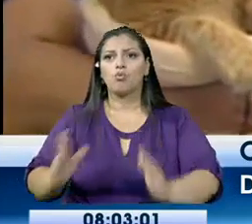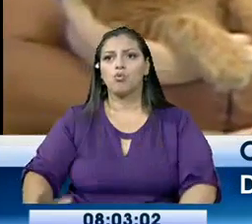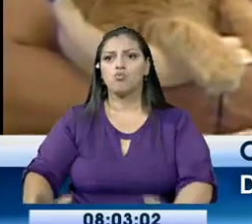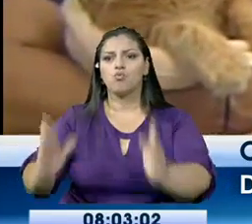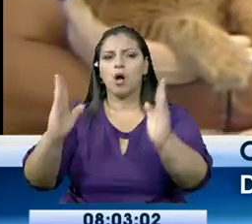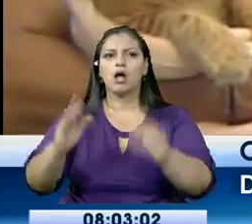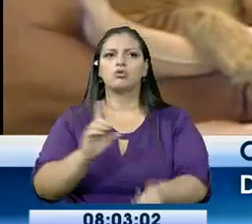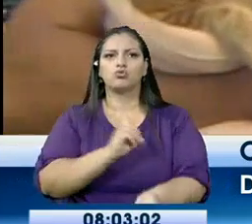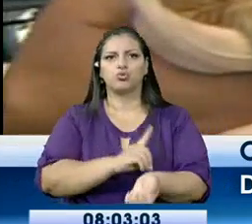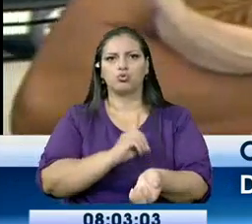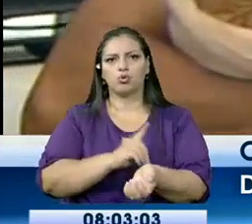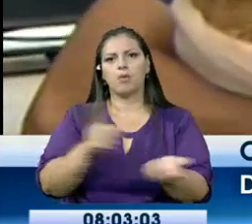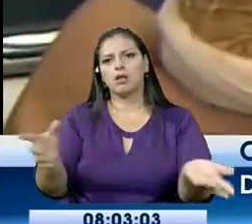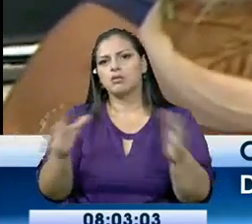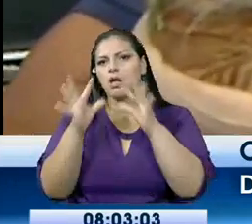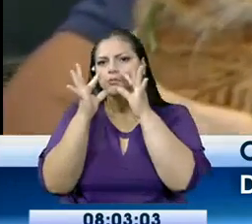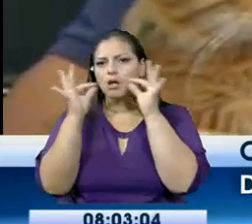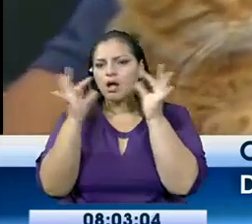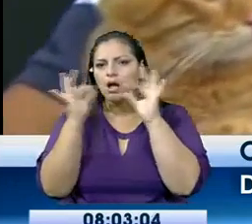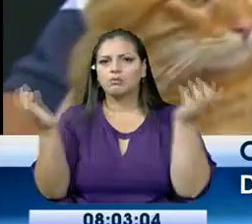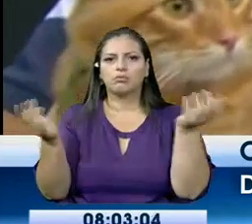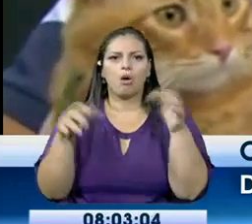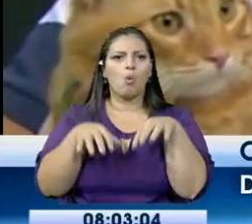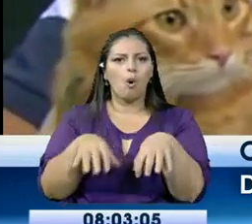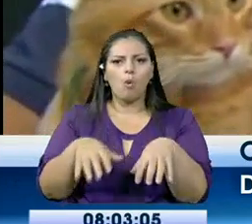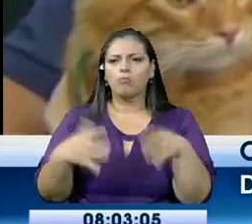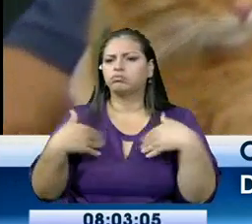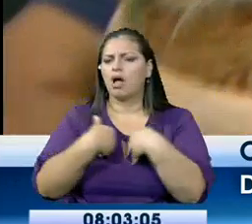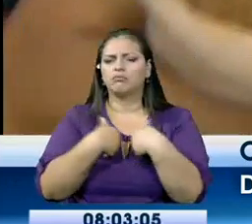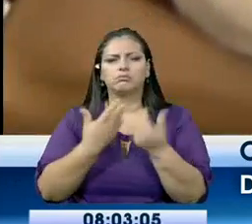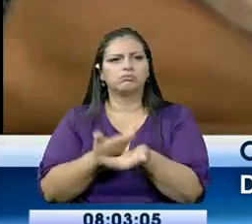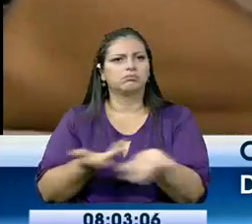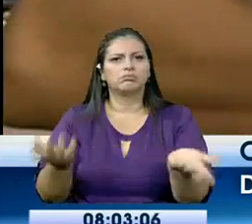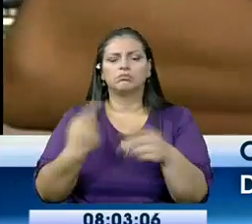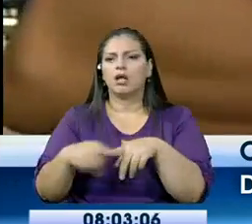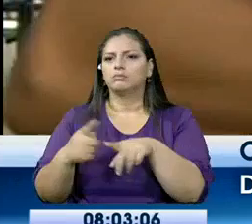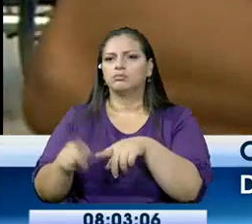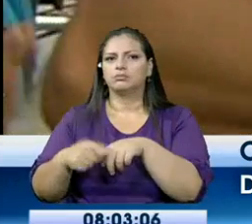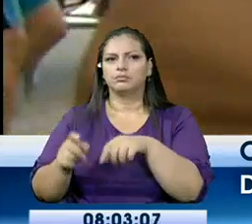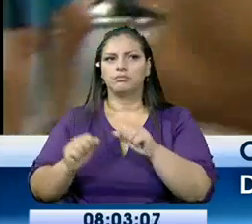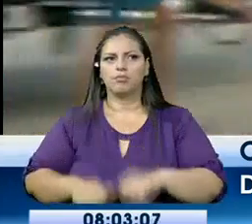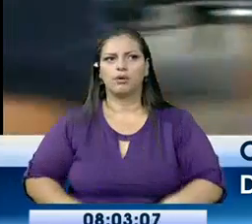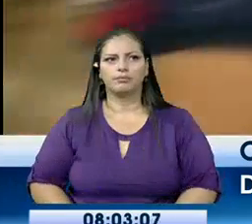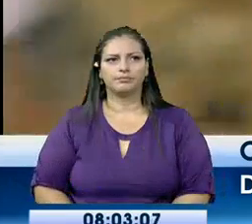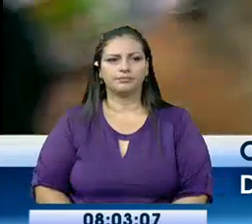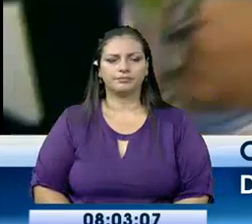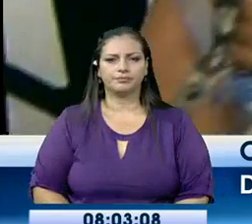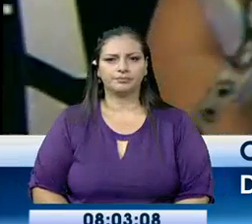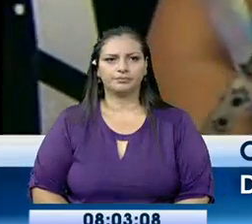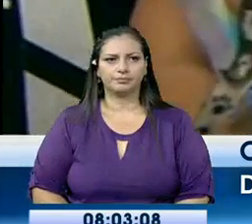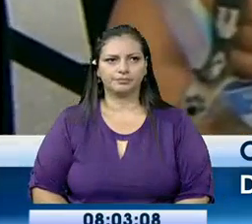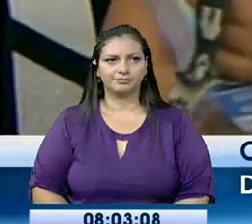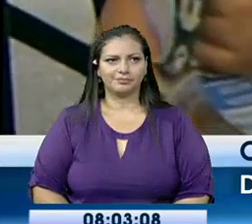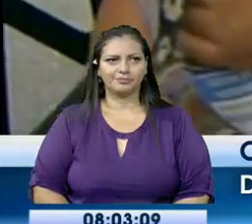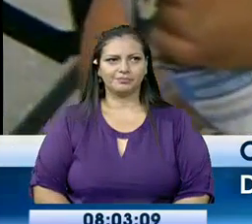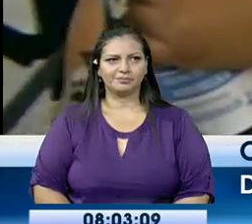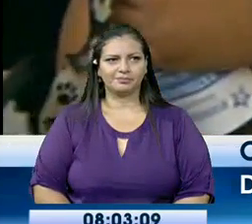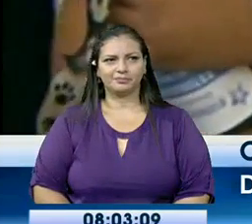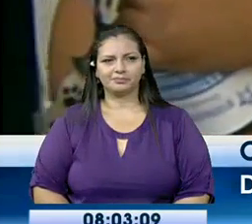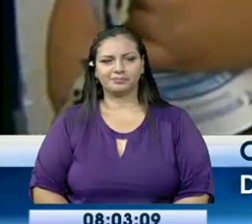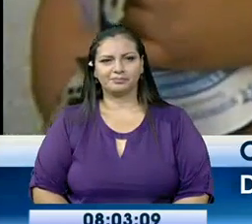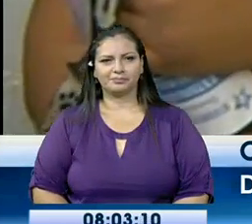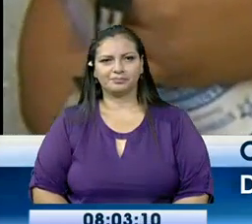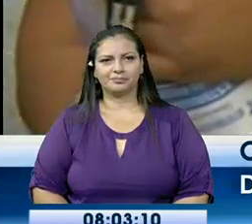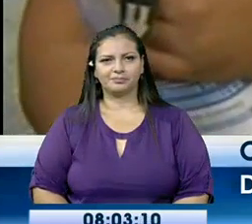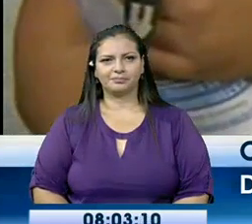ellos sienten, entonces ellos necesitan tener un centro acá para poderlos atender y todo lo demás. Okay. Por acá también otra de nuestras amigas viene con el cachorrito, la